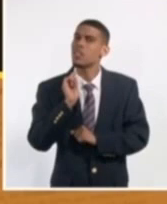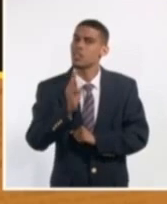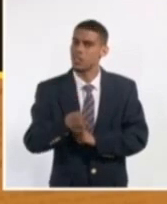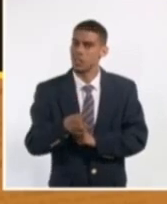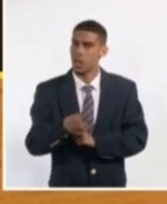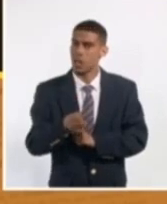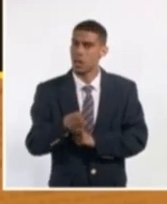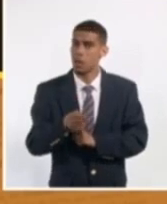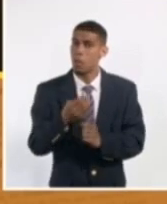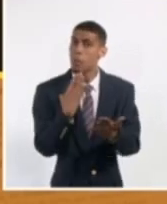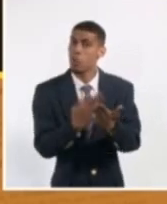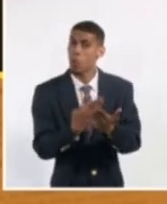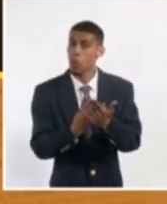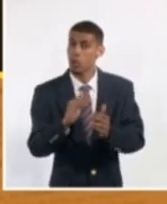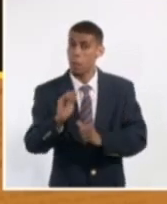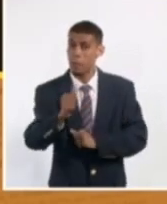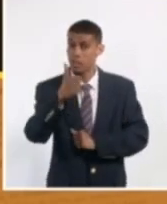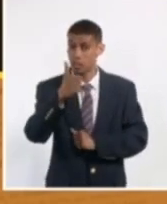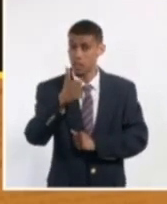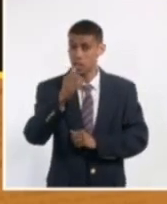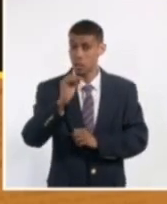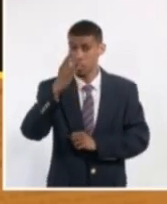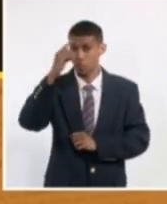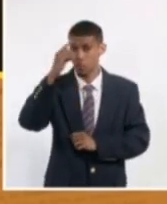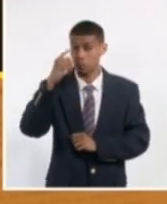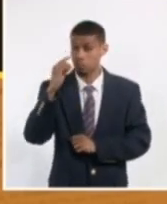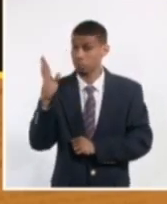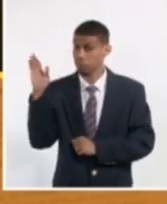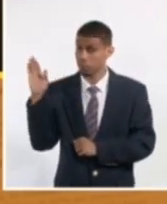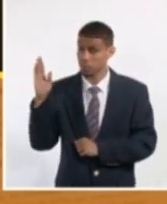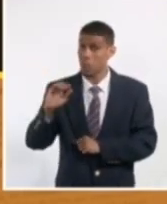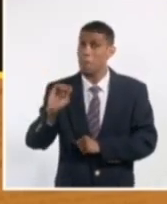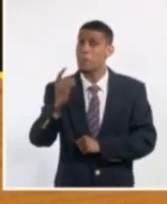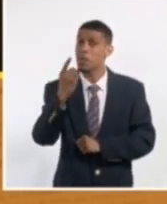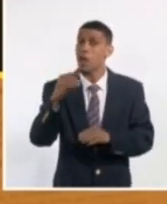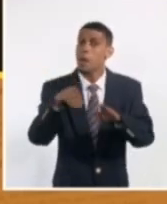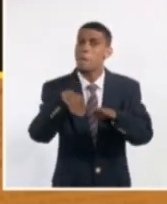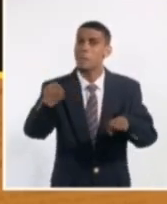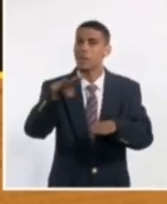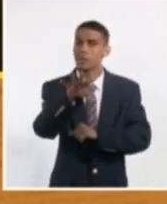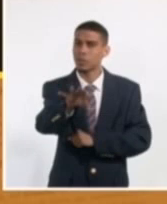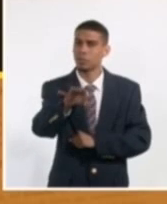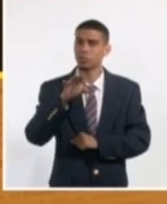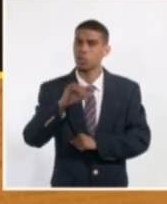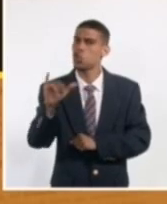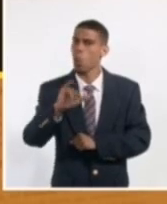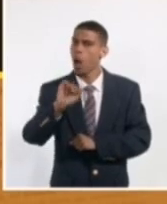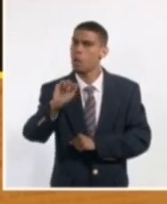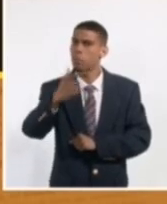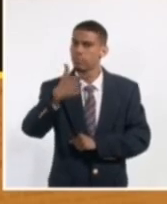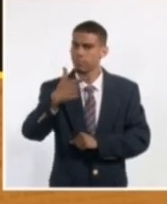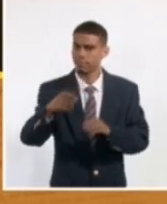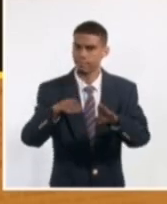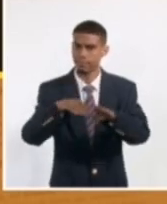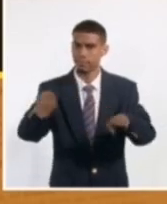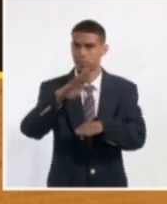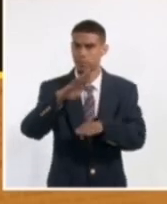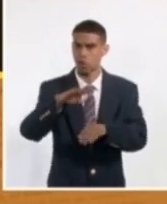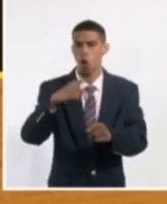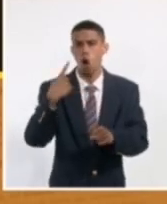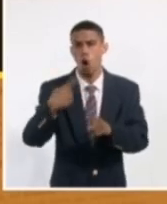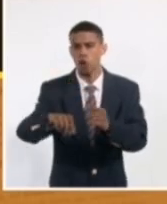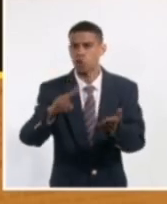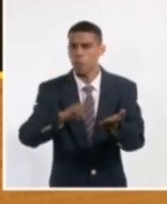del presidente de la República, y lo tienen en pantalla, al primer ministro, así como a los viceprimeros ministros y demás miembros